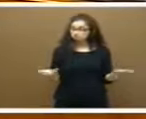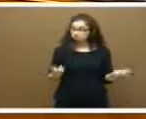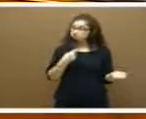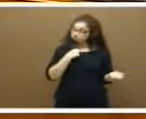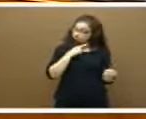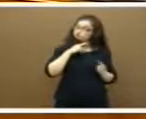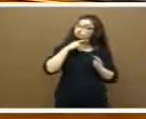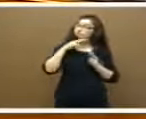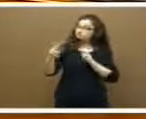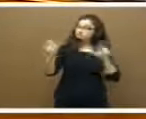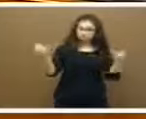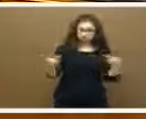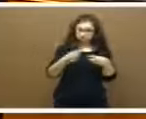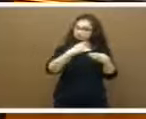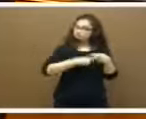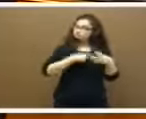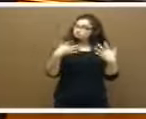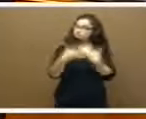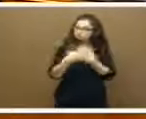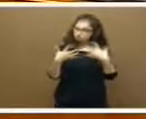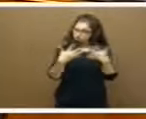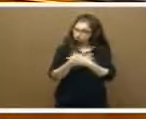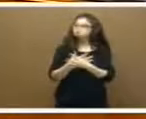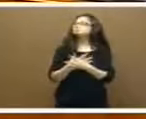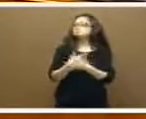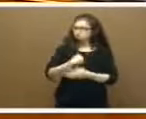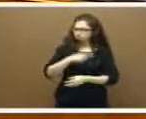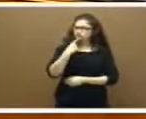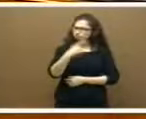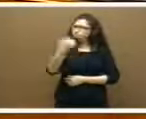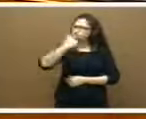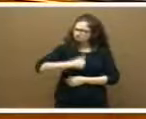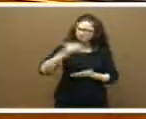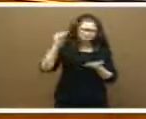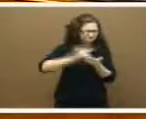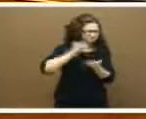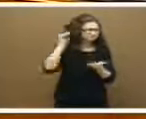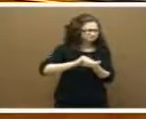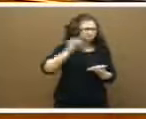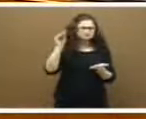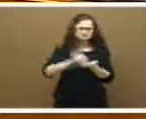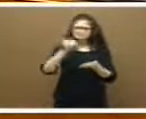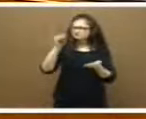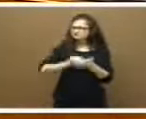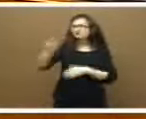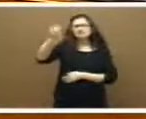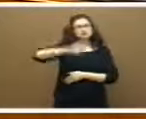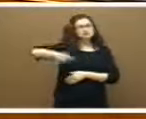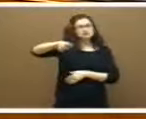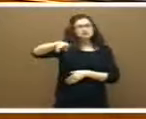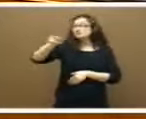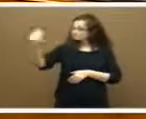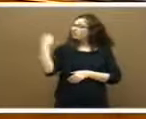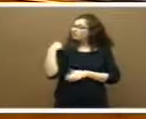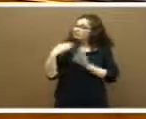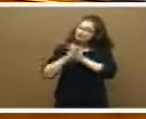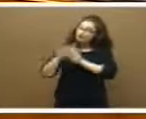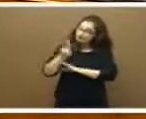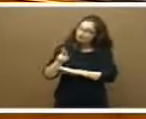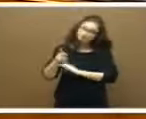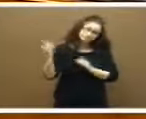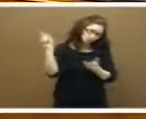Contestándole ahora a las reuniones de la comisión mixta, lo he dicho ya en múltiples ocasiones, pero ante su insistencia lo